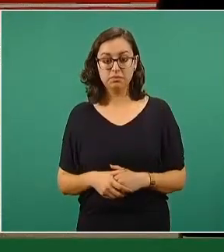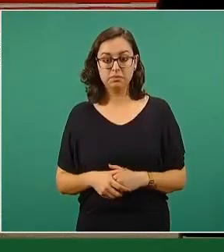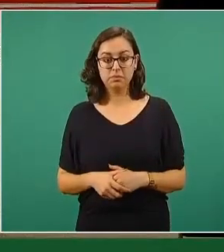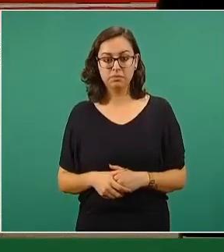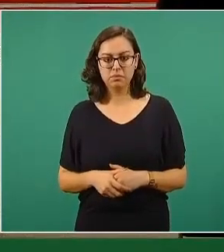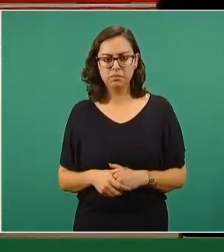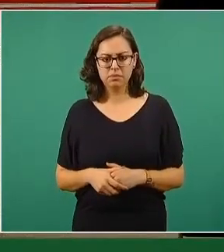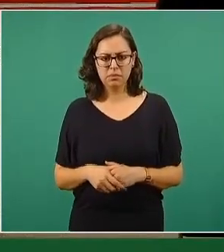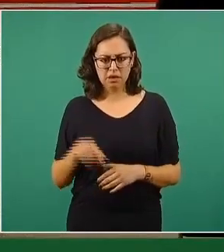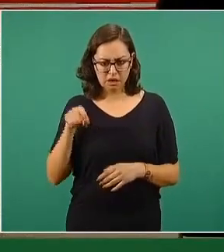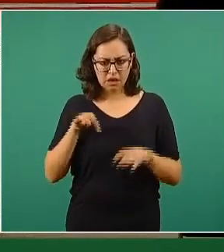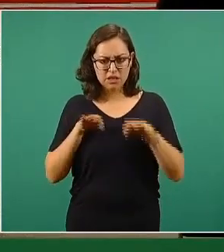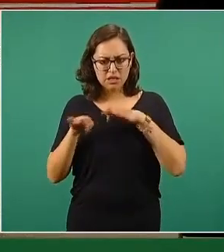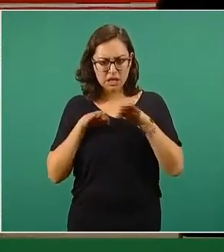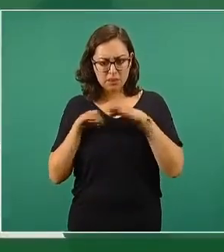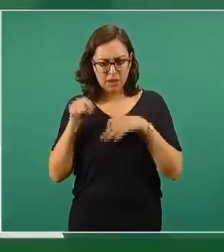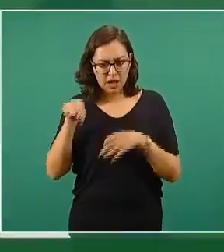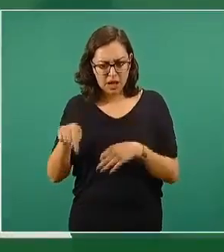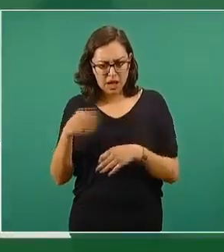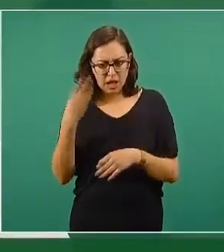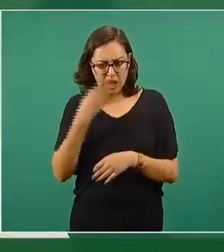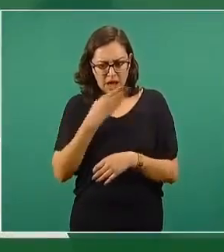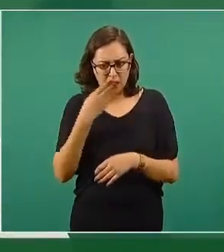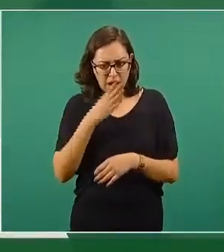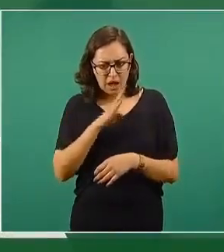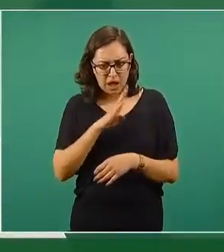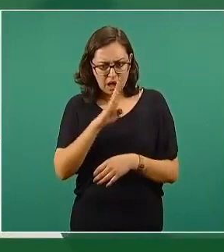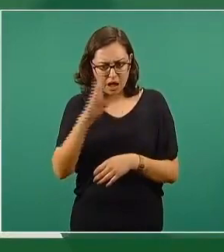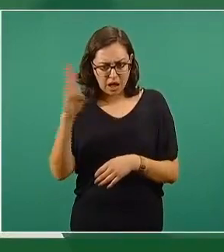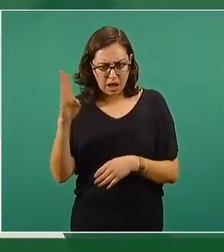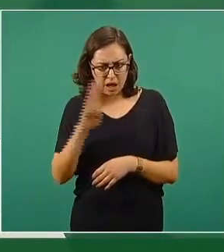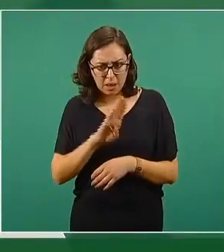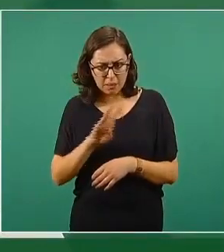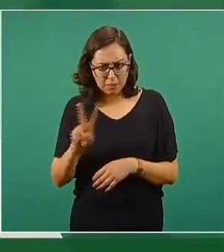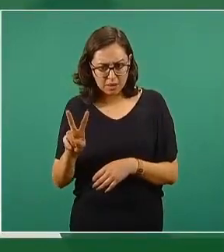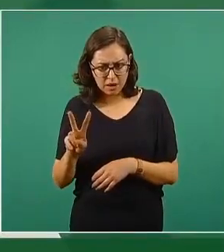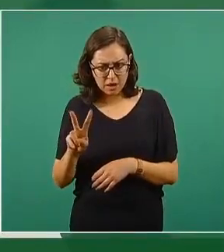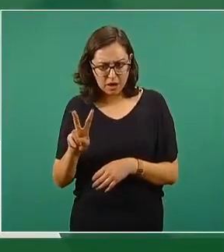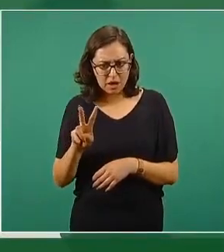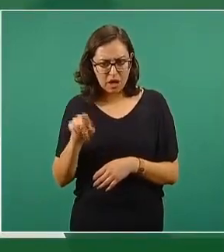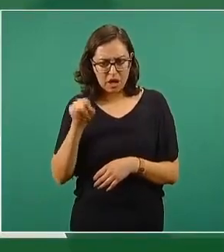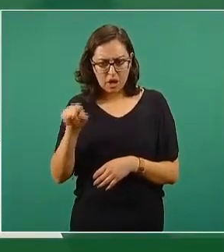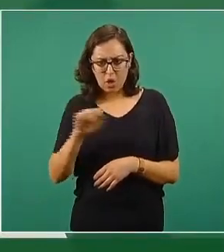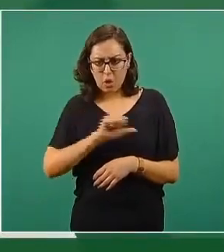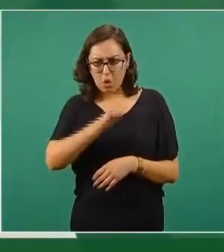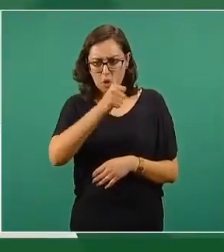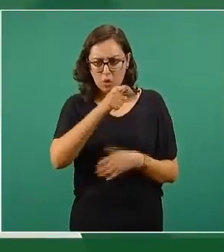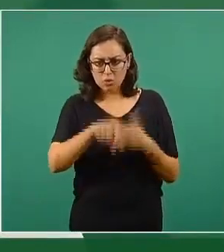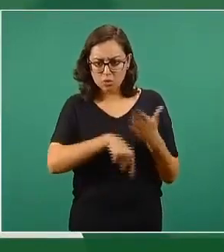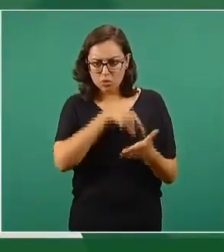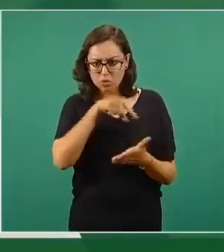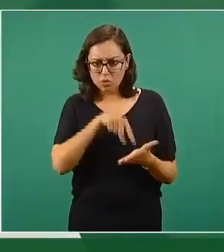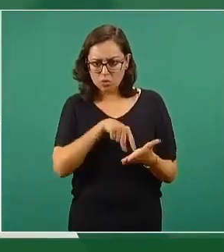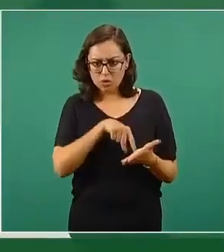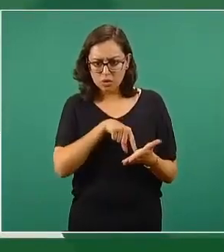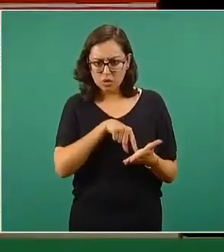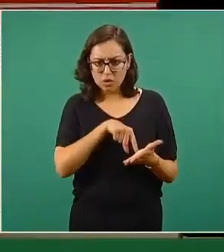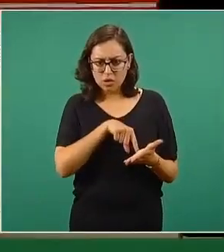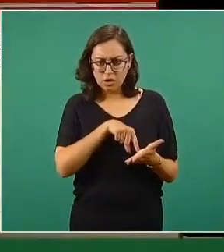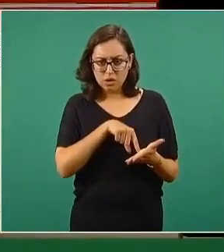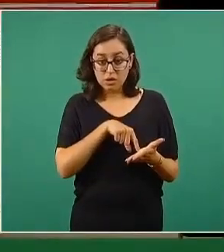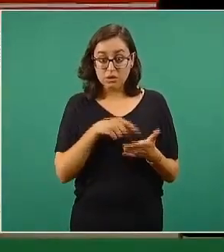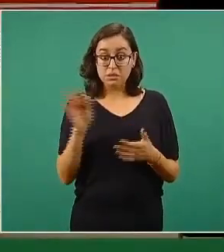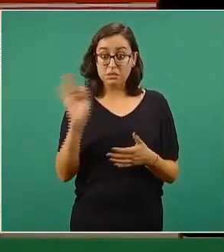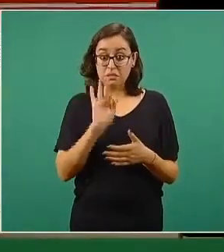O sea, trabaja en la Biblioteca Vasconcelos, pero le asignaron otra locación. Otra locación, o sea, vaya. De acuerdo a su